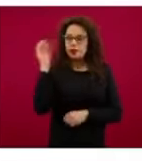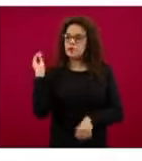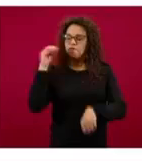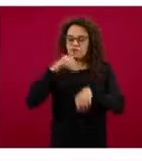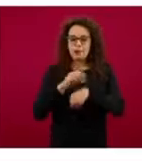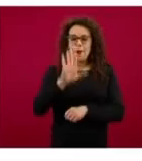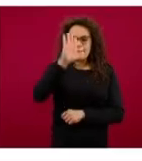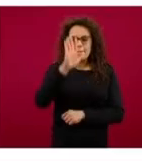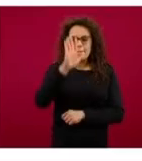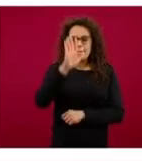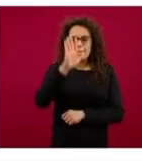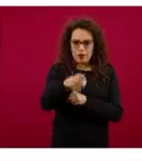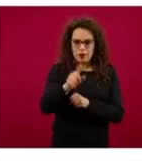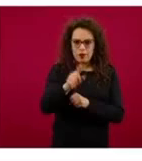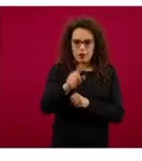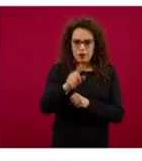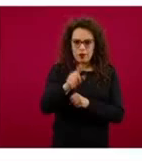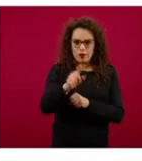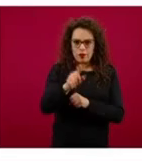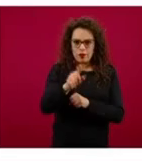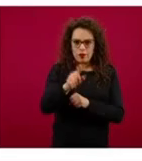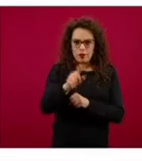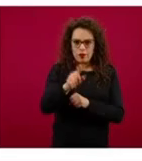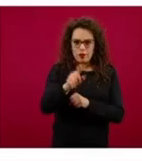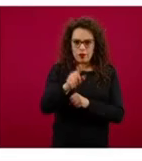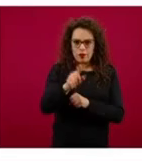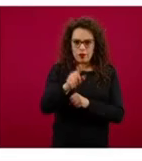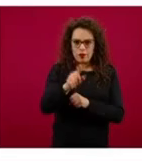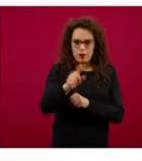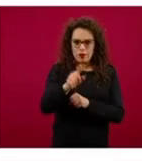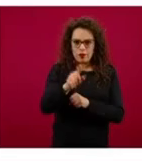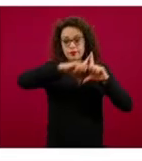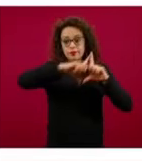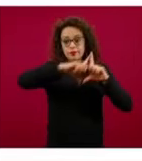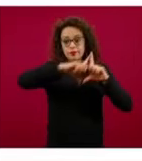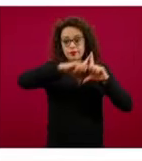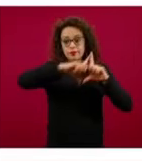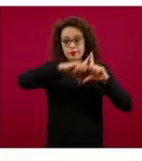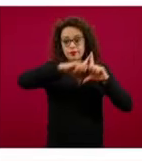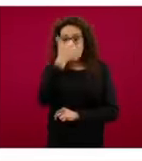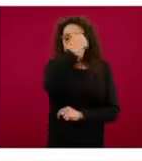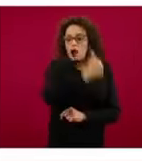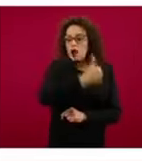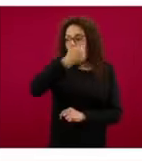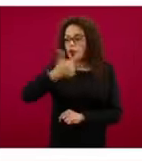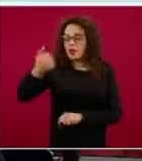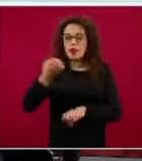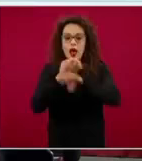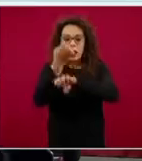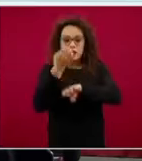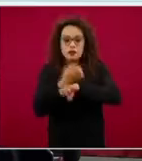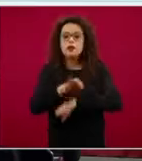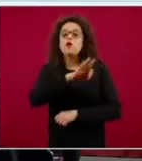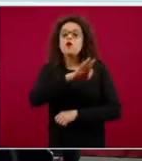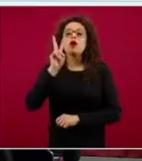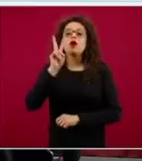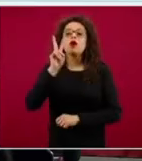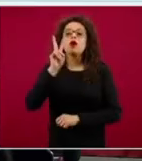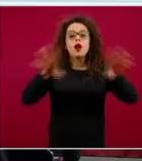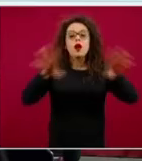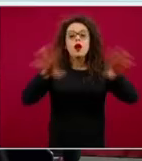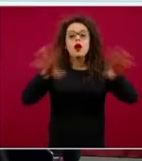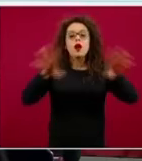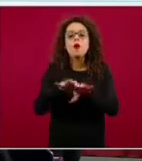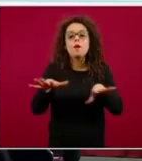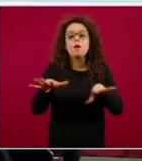semejante a la que acabo de poner del nivel nacional para cada entidad federativa, para poder ver cómo ha cambiado a lo largo del tiempo